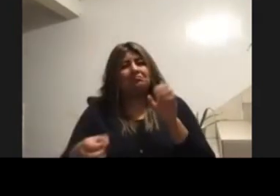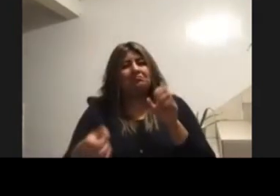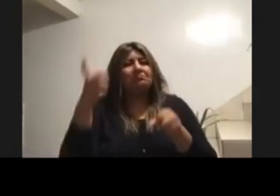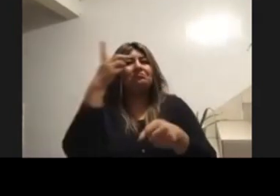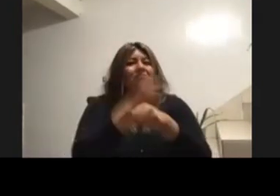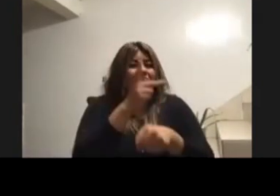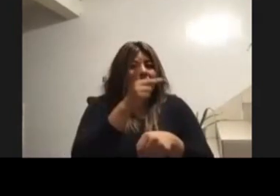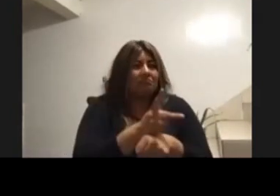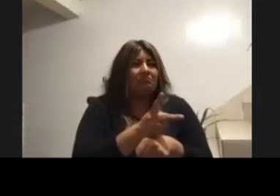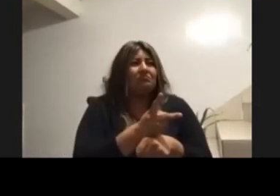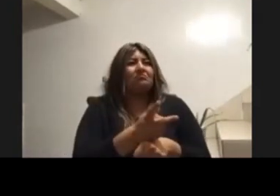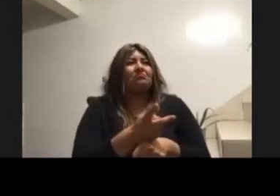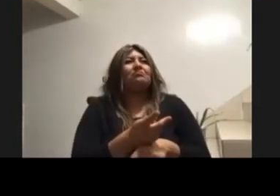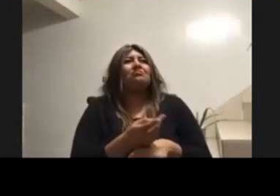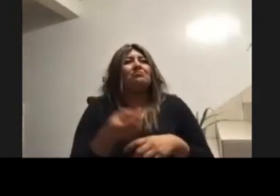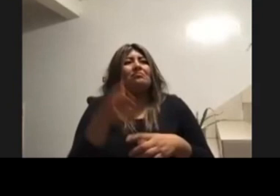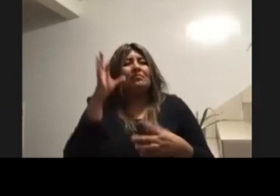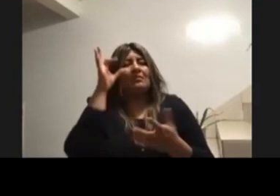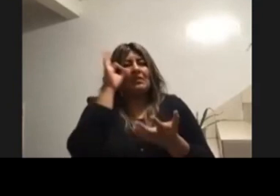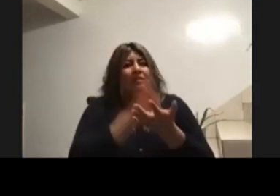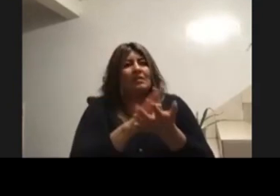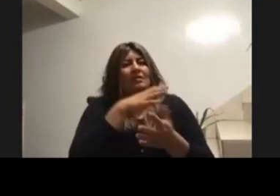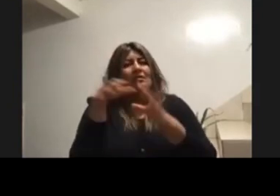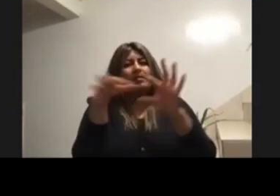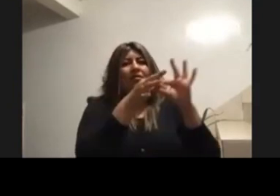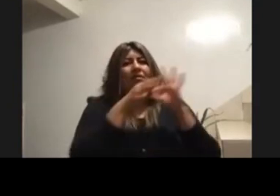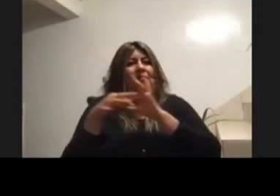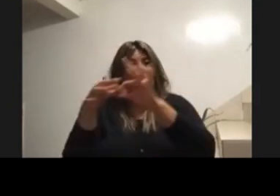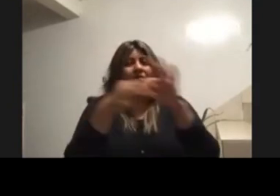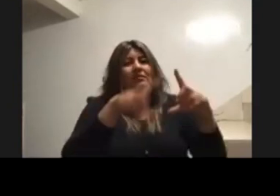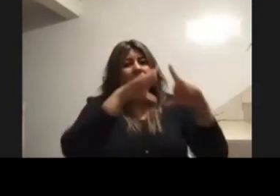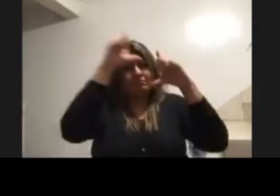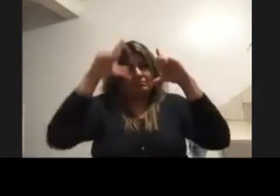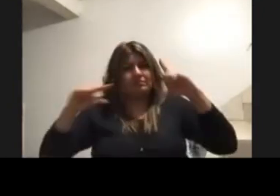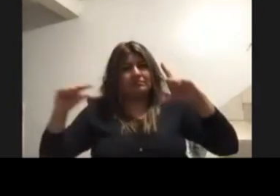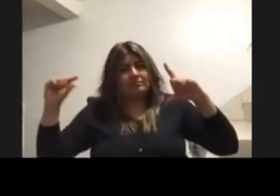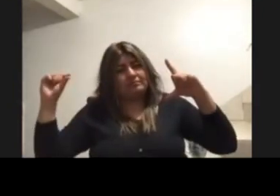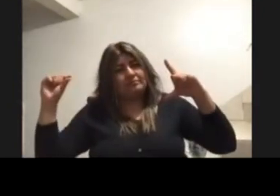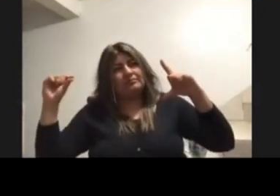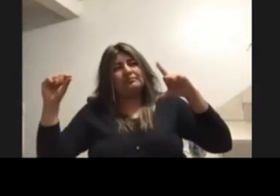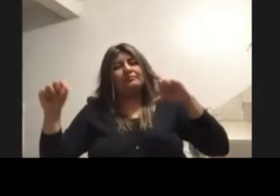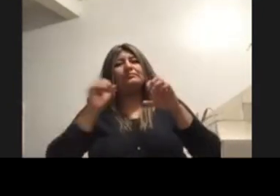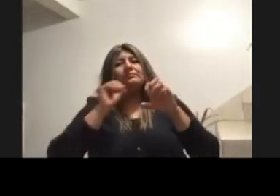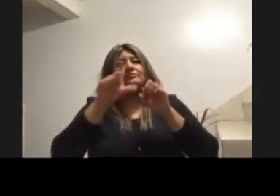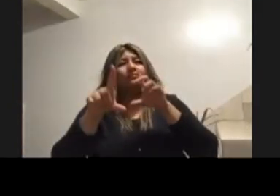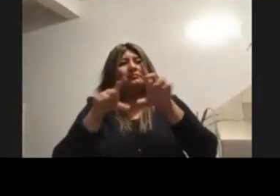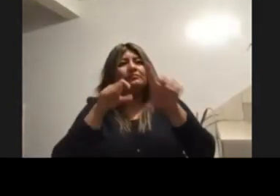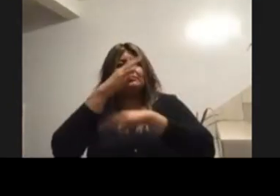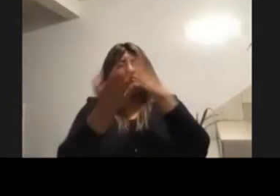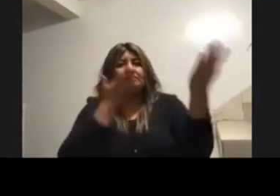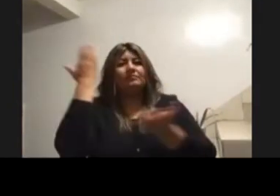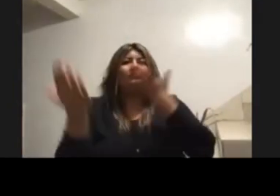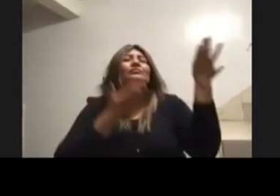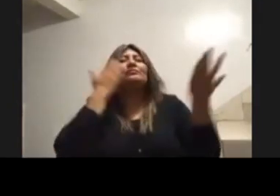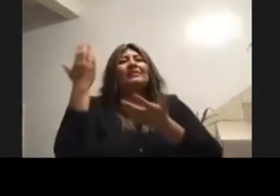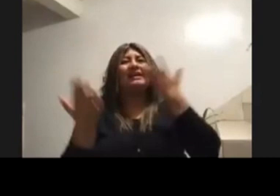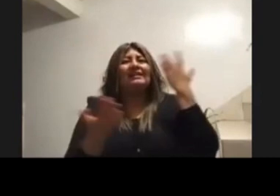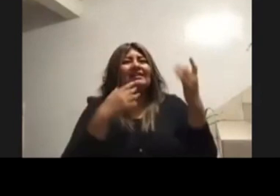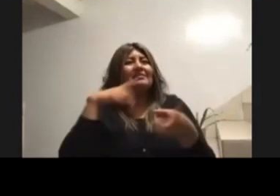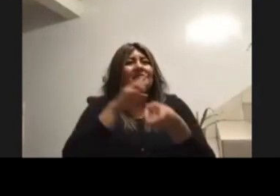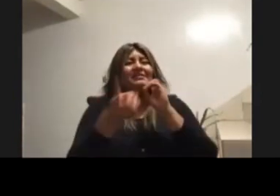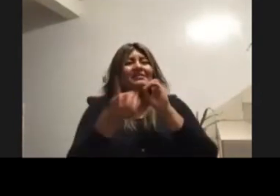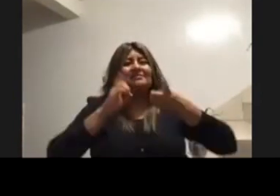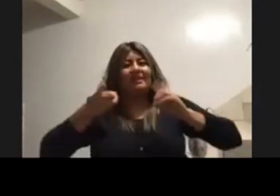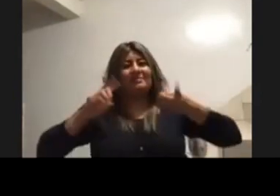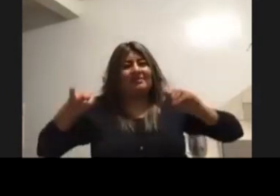nivel nacional que te establece, pues, cuáles son los aprendizajes que los estudiantes tienen que ir desarrollando conforme avanzan en los ciclos